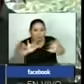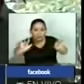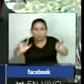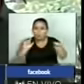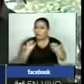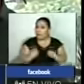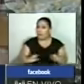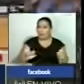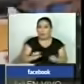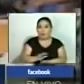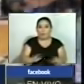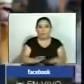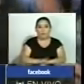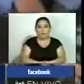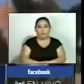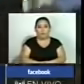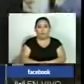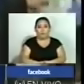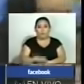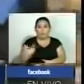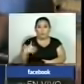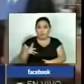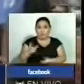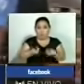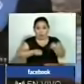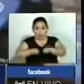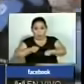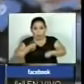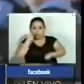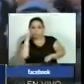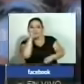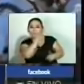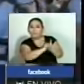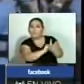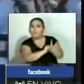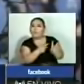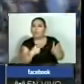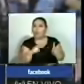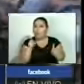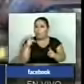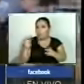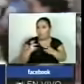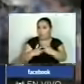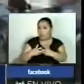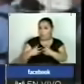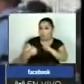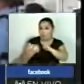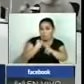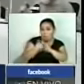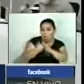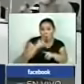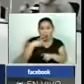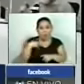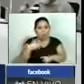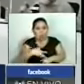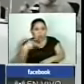puedes hacerlo porque ya o una patrulla te retiene o si no simpatizantes pues te agreden o te roban tu